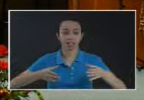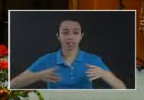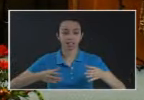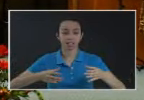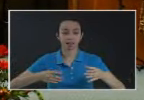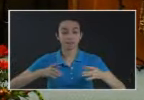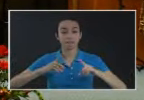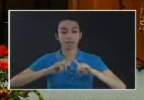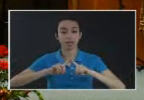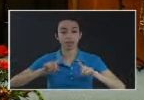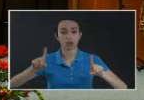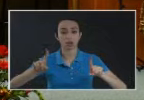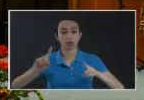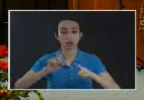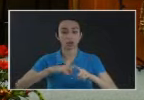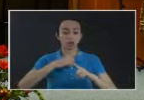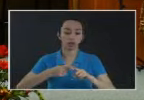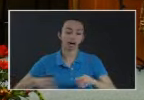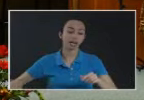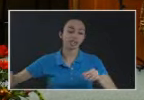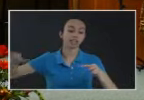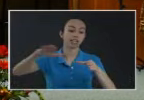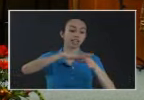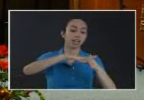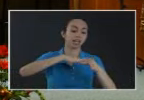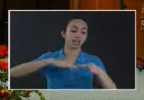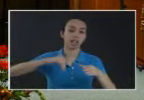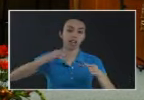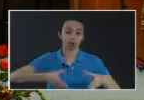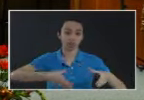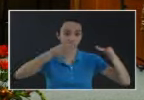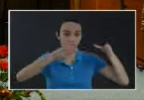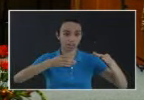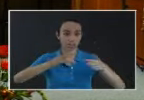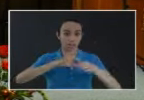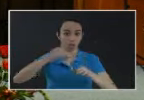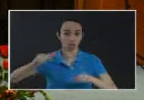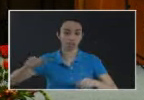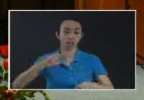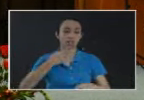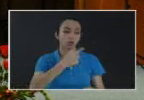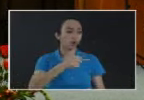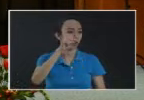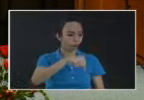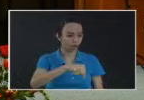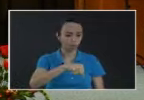Pero cuando iba a llenar la cubeta, el Señor me habló y me dijo, hoy no es día de lavar el